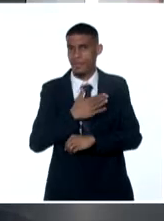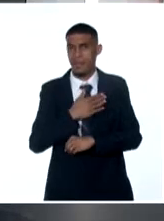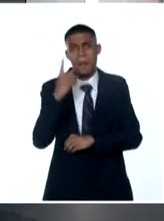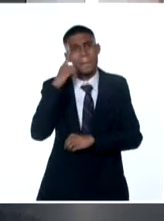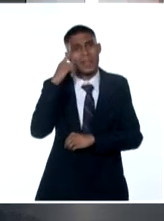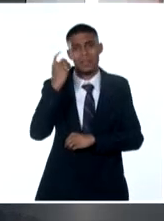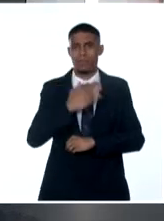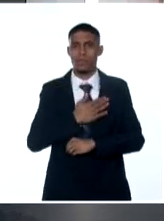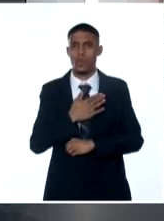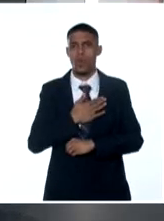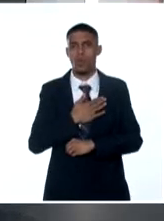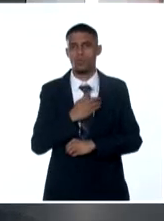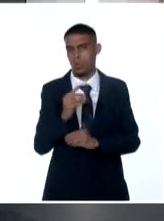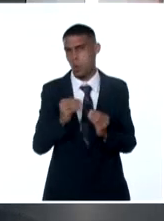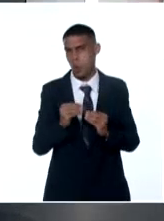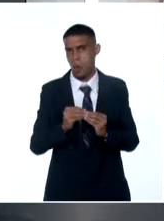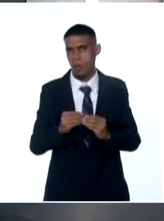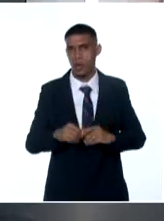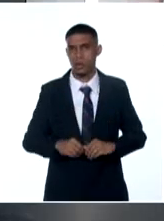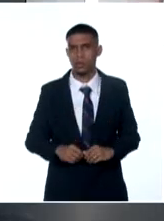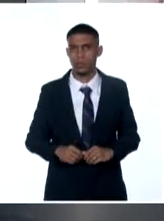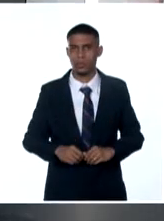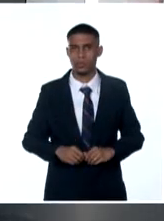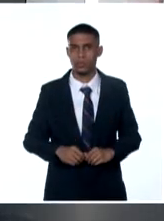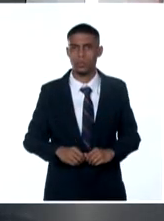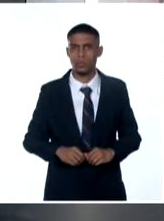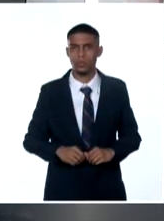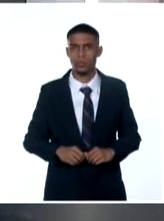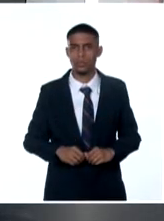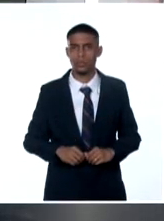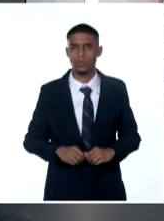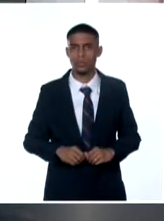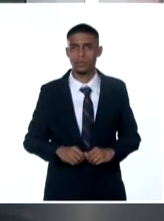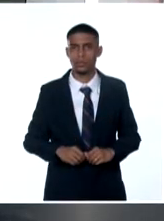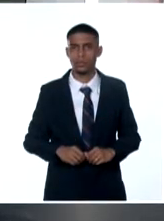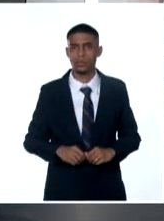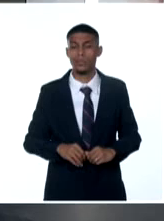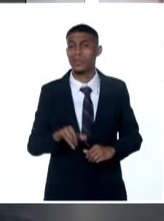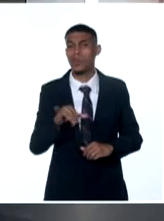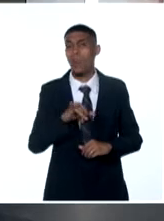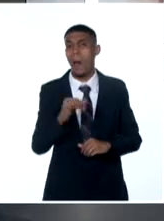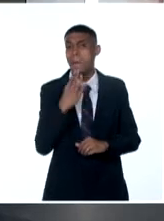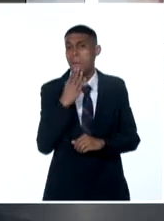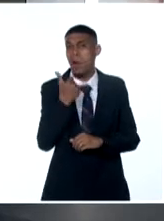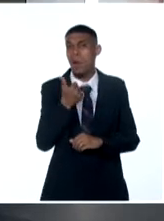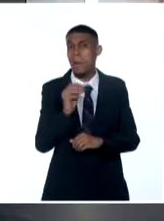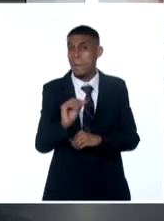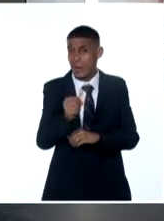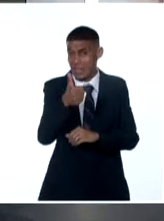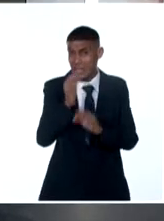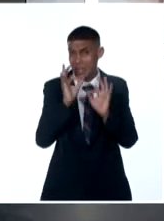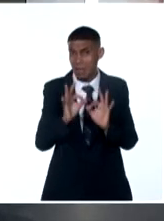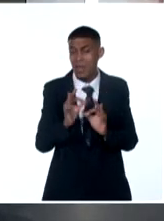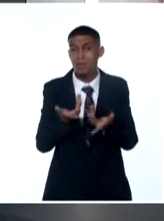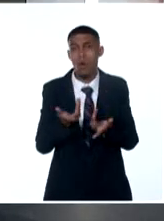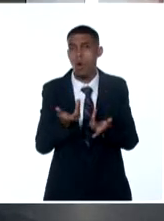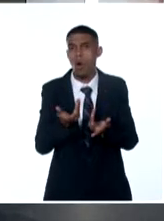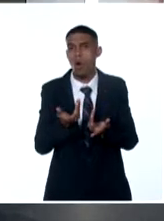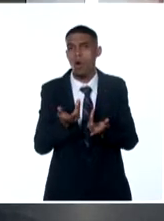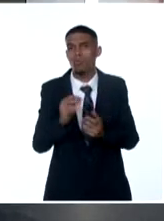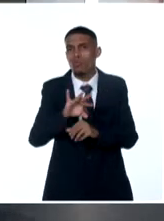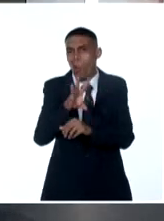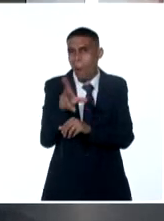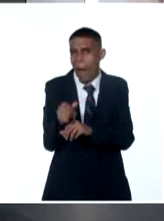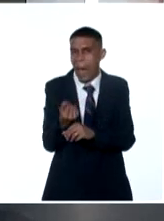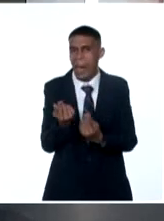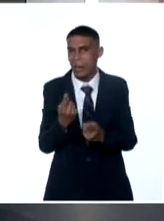para ellos por supuesto, al país e ir moldeándolo a sus intereses. En otras palabras, corromperlo. Pero lo peor